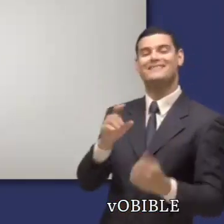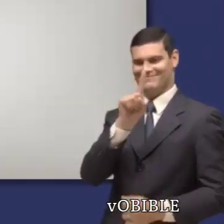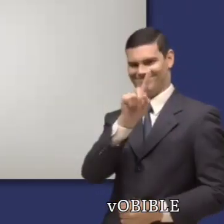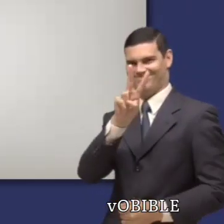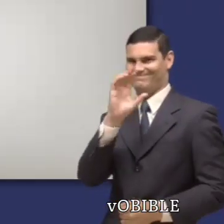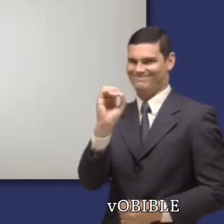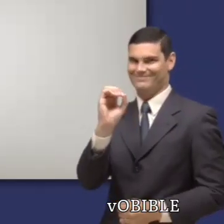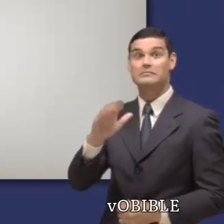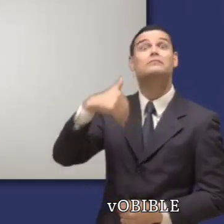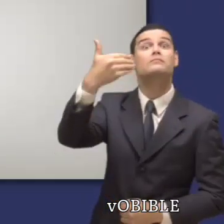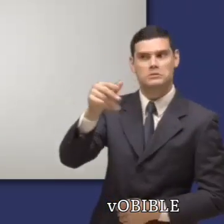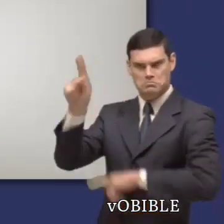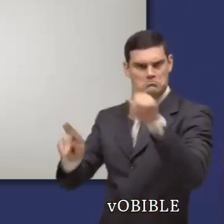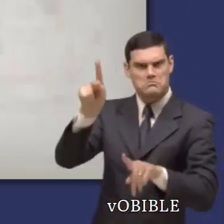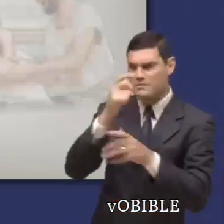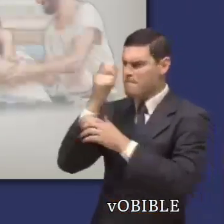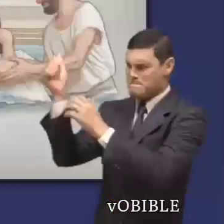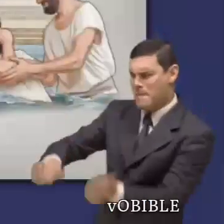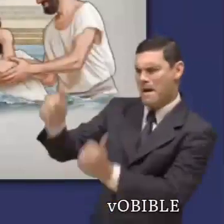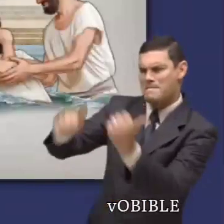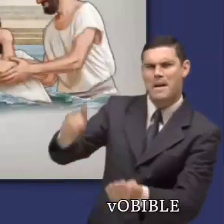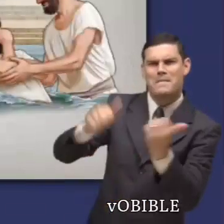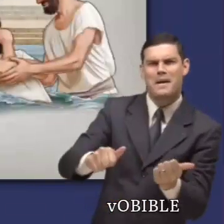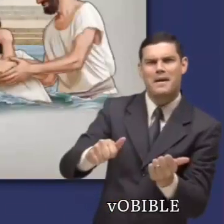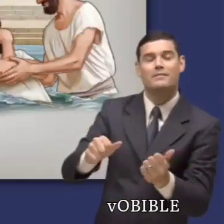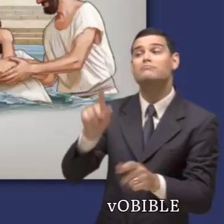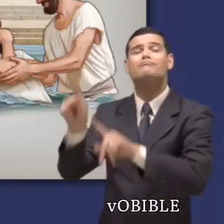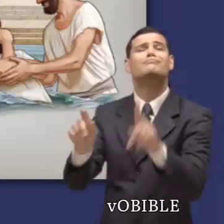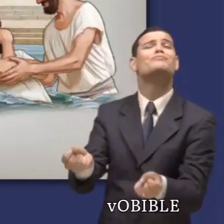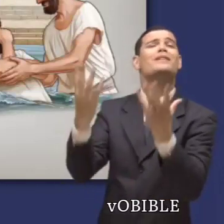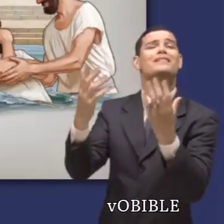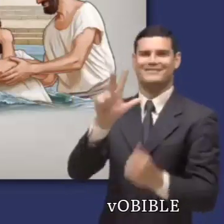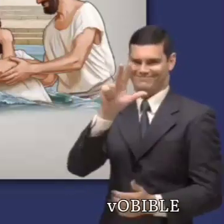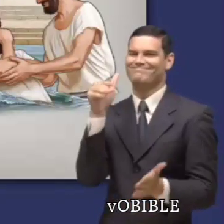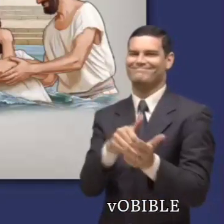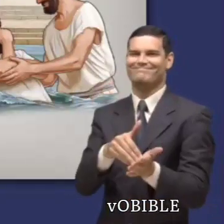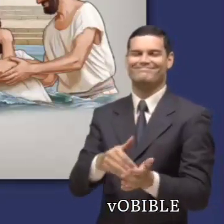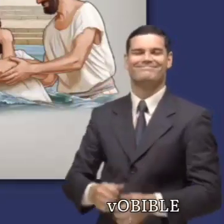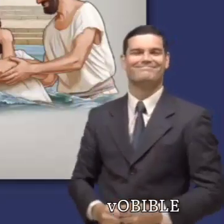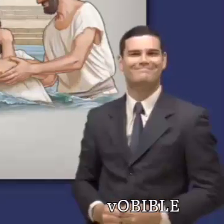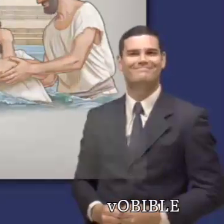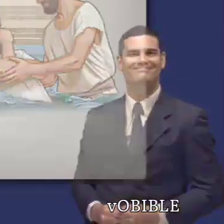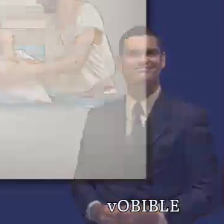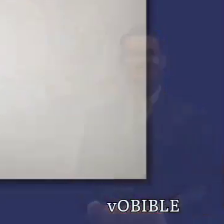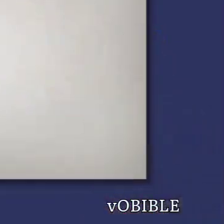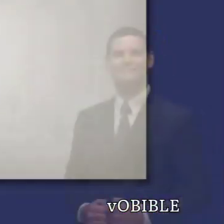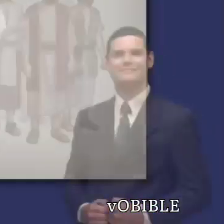120 discípulos. Más tarde, ese mismo día, se bautizan unas 3,000